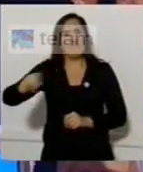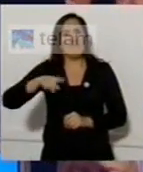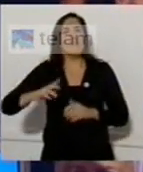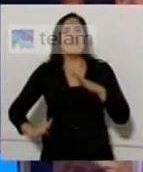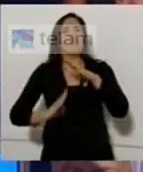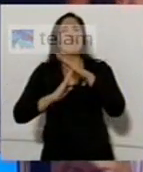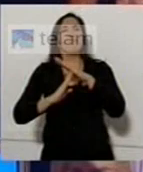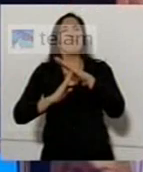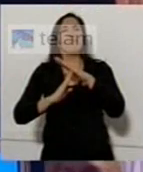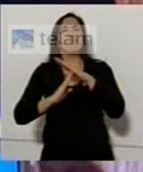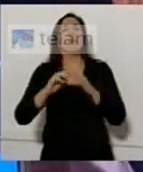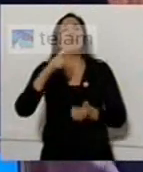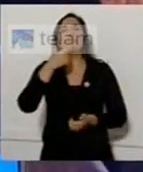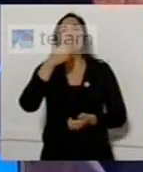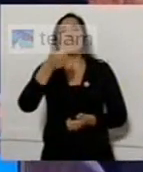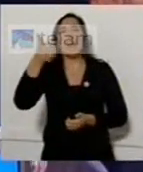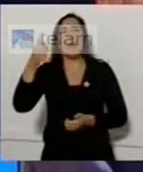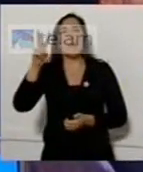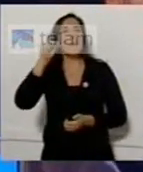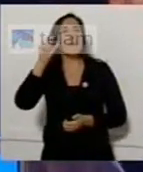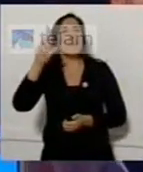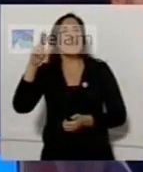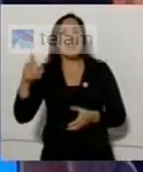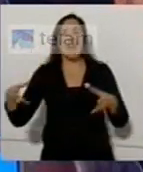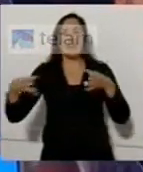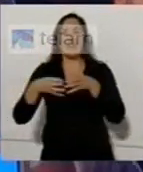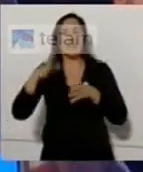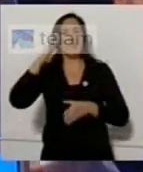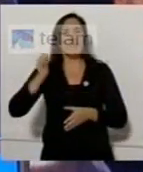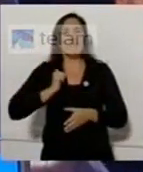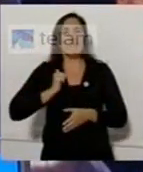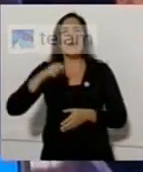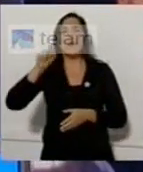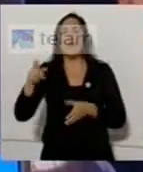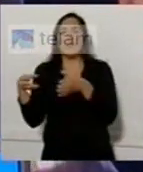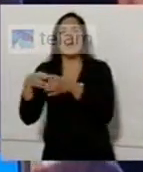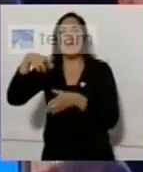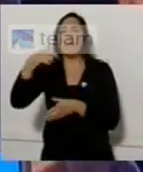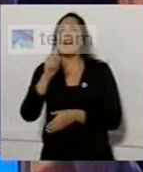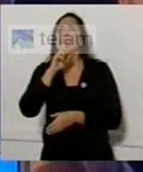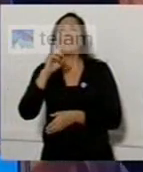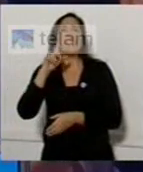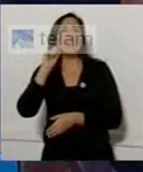encabezados por Cornelio Saavedra, el regimiento de patricios, eran las épocas